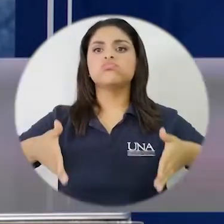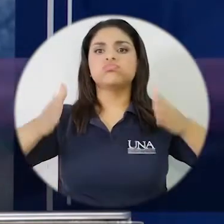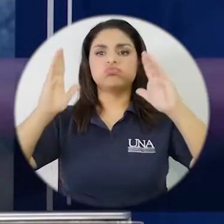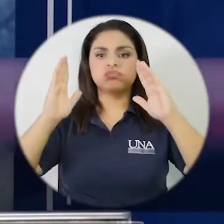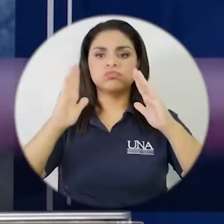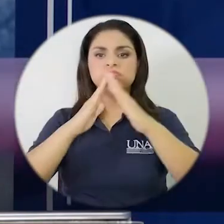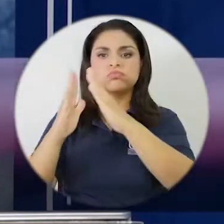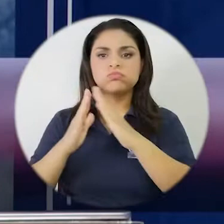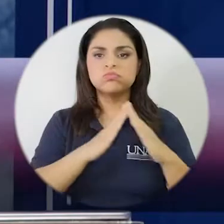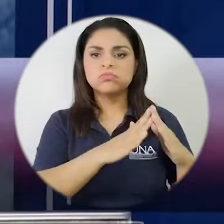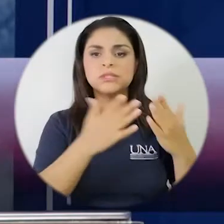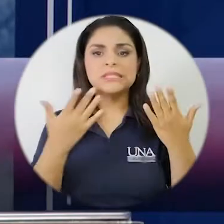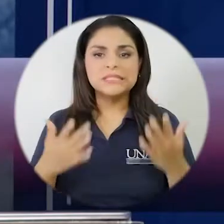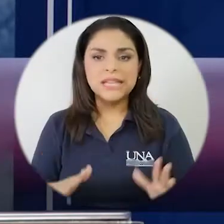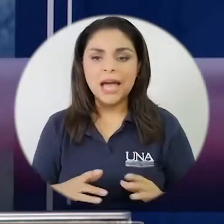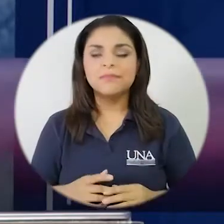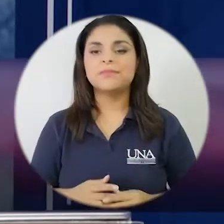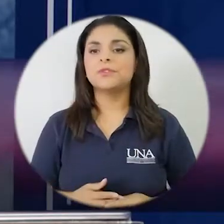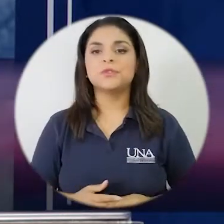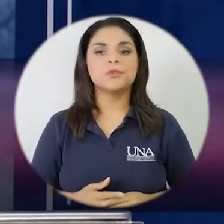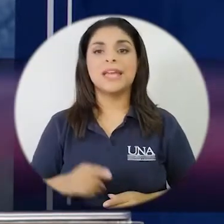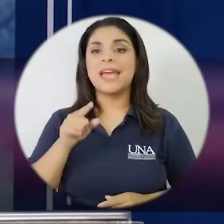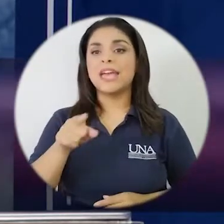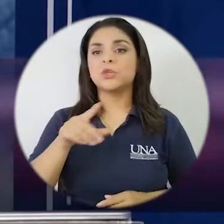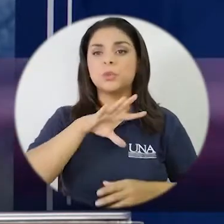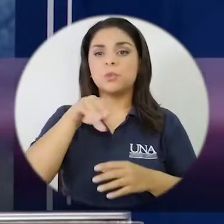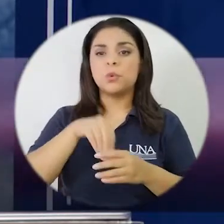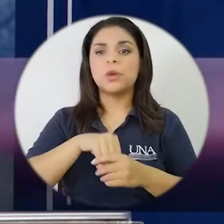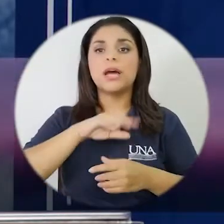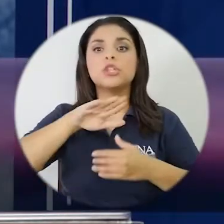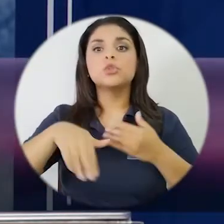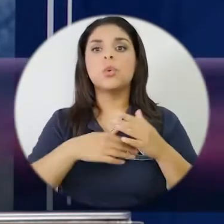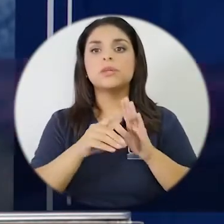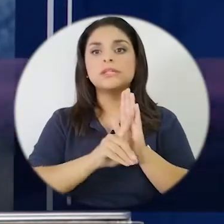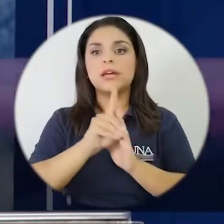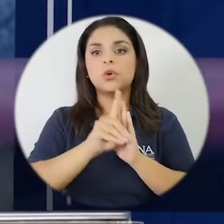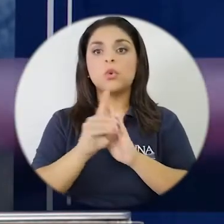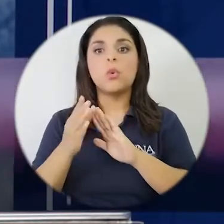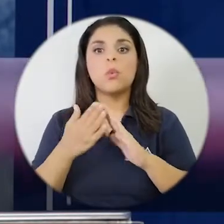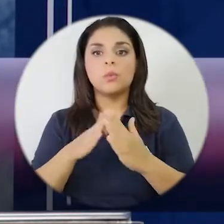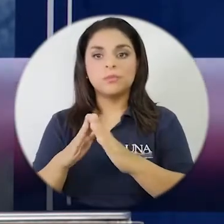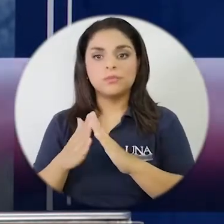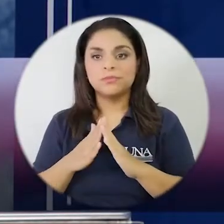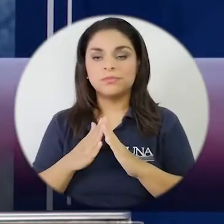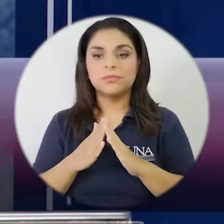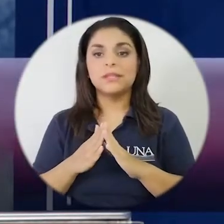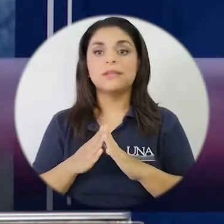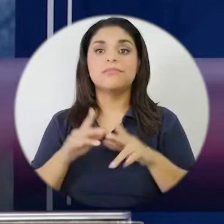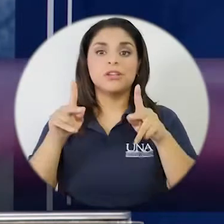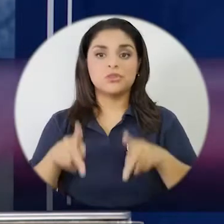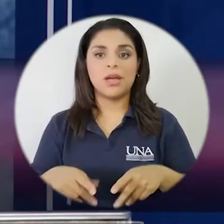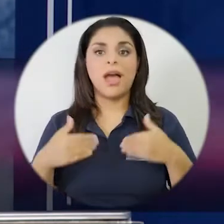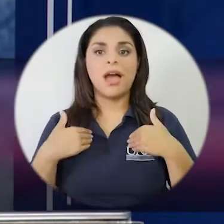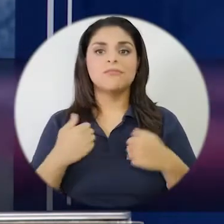o una torre, sino que involucra todo el desarrollo urbanístico que se da a su alrededor y que la gente tenga garantía de tener